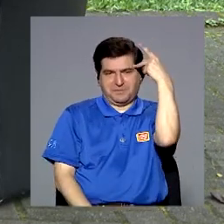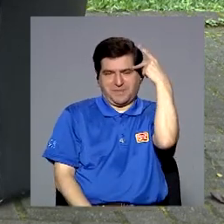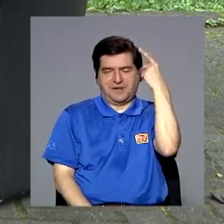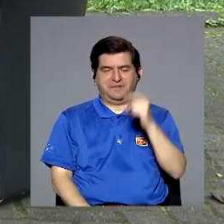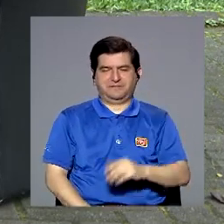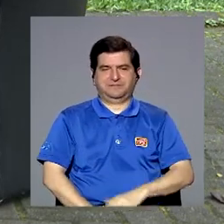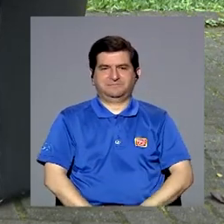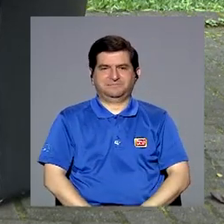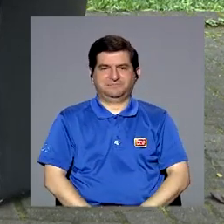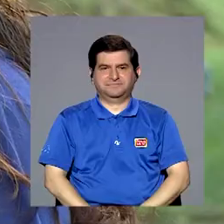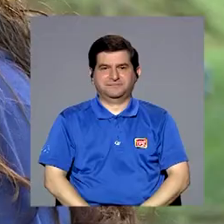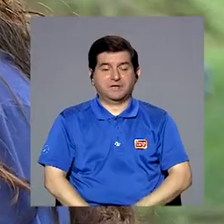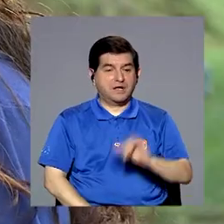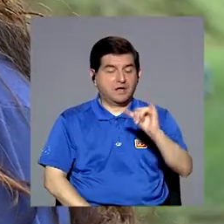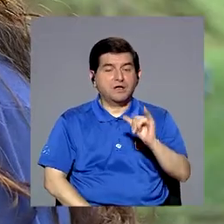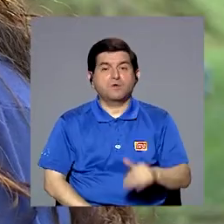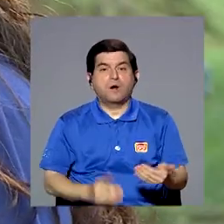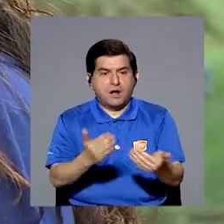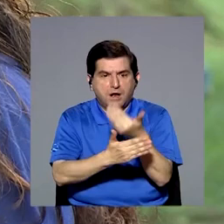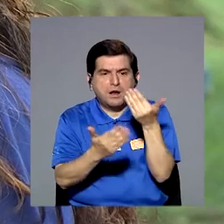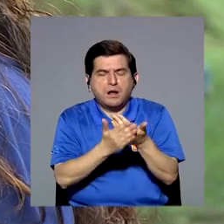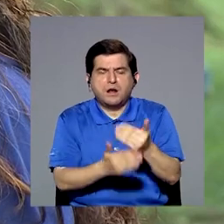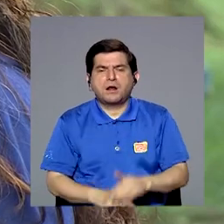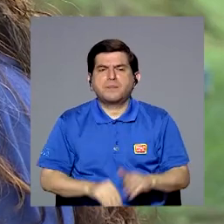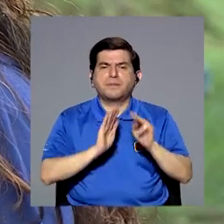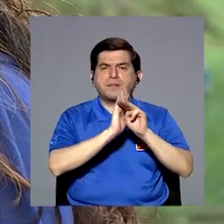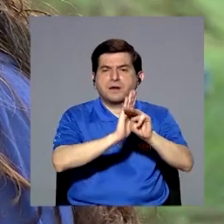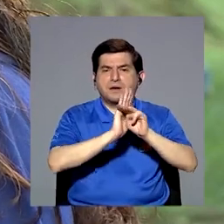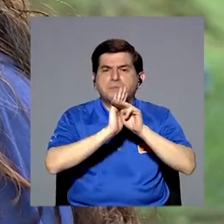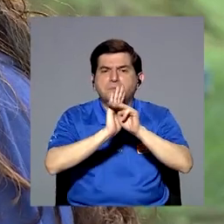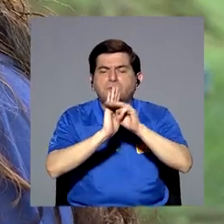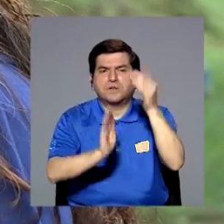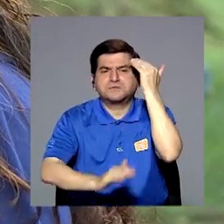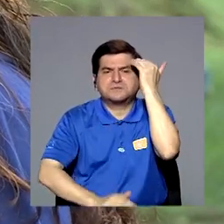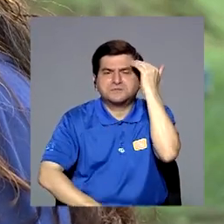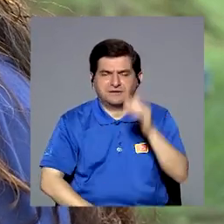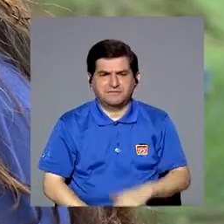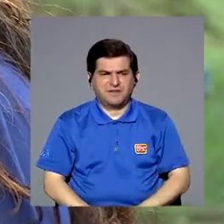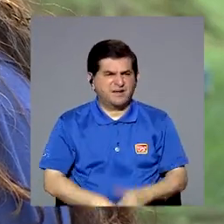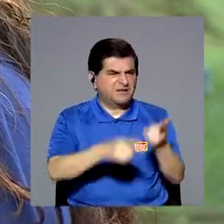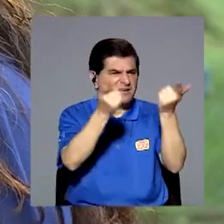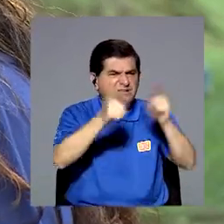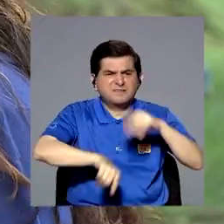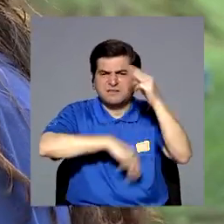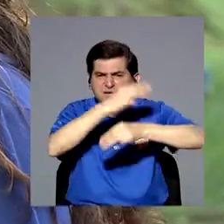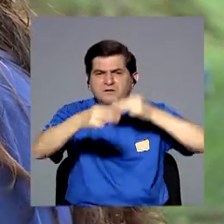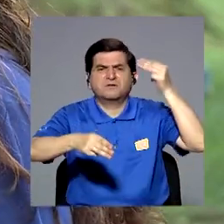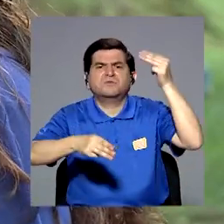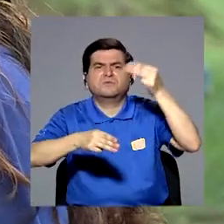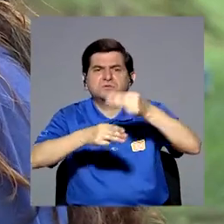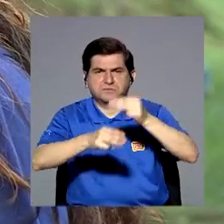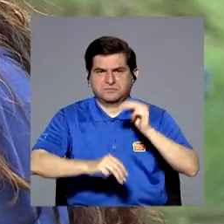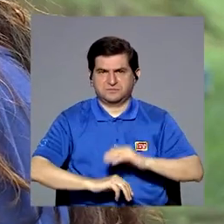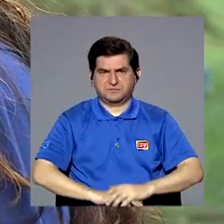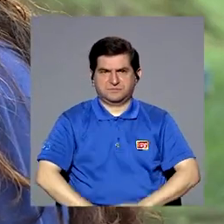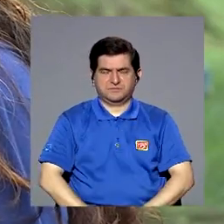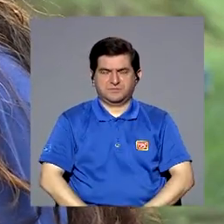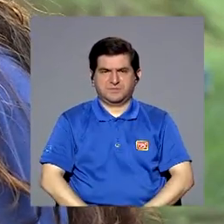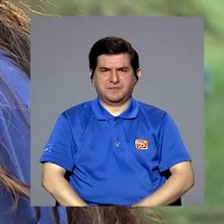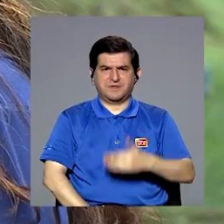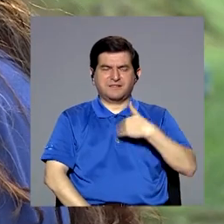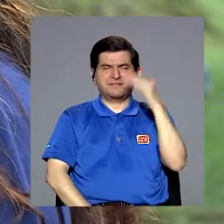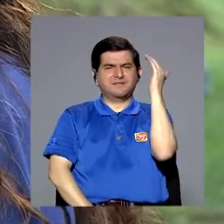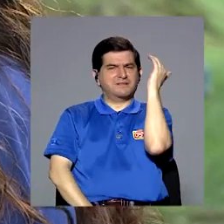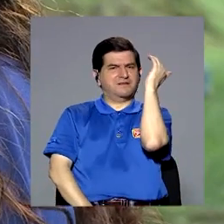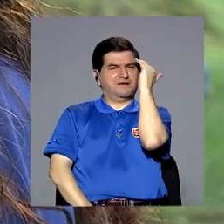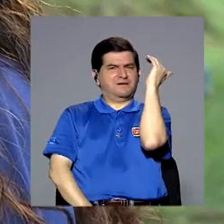darlo? También estar actualizados de las nuevas modas, estar actualizados de qué es lo que está pasando en el mundo, cuáles son, tener